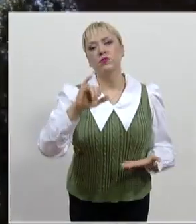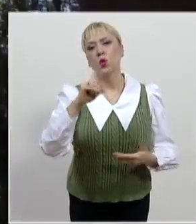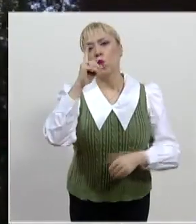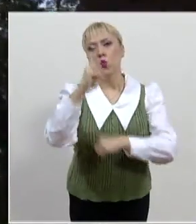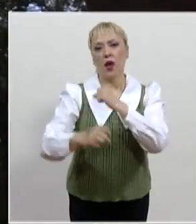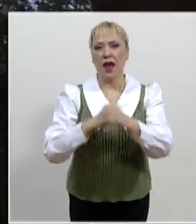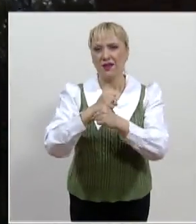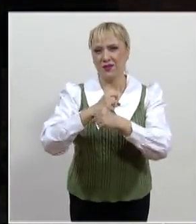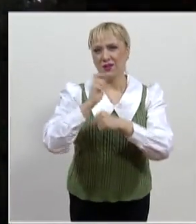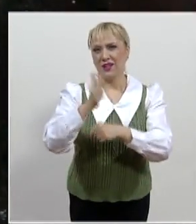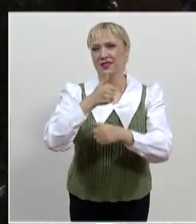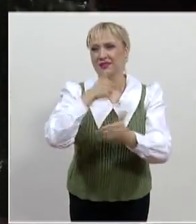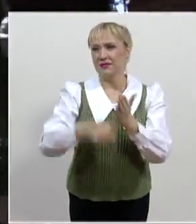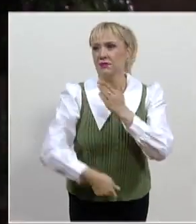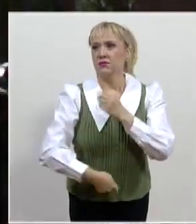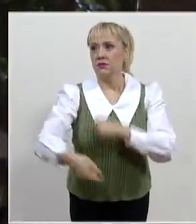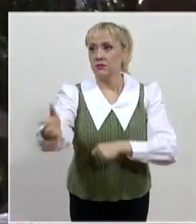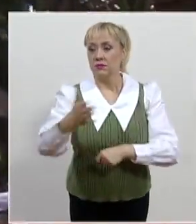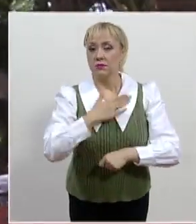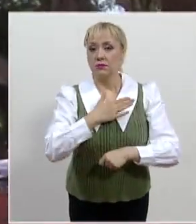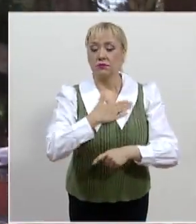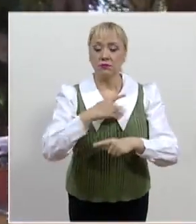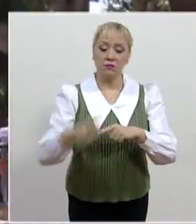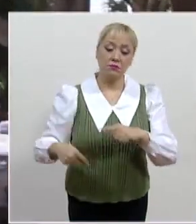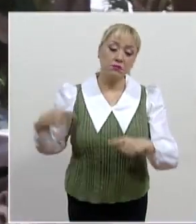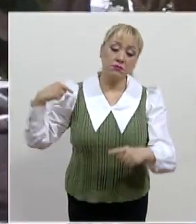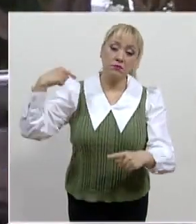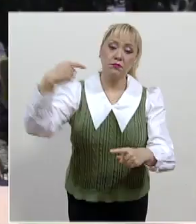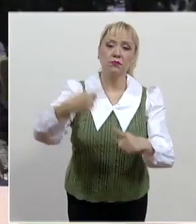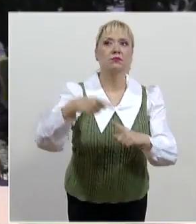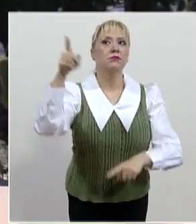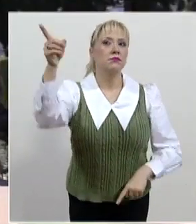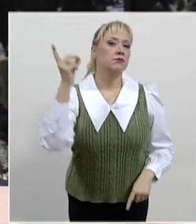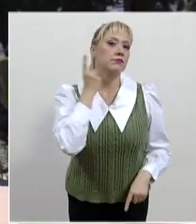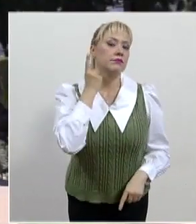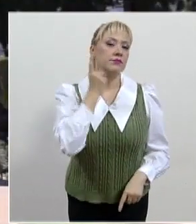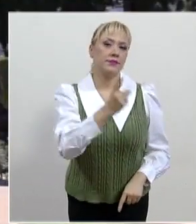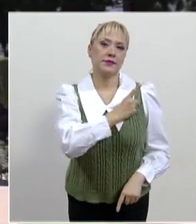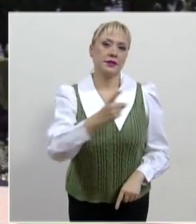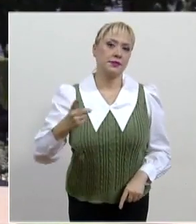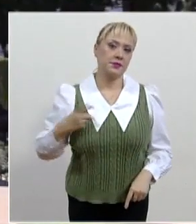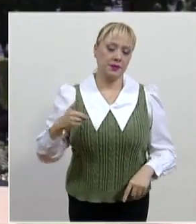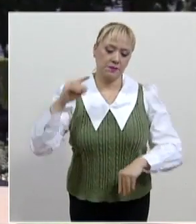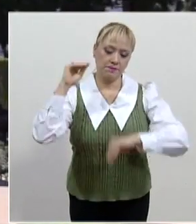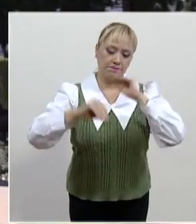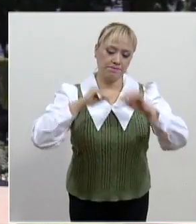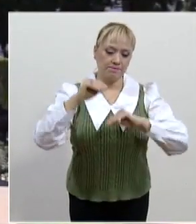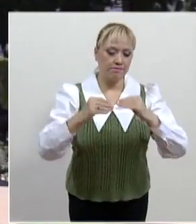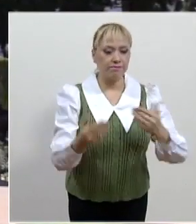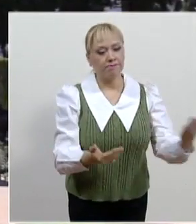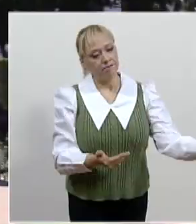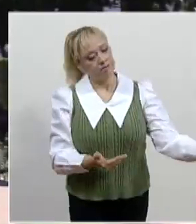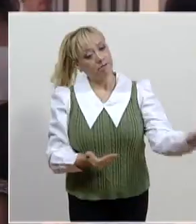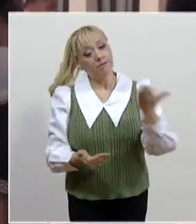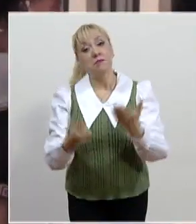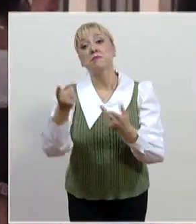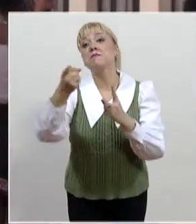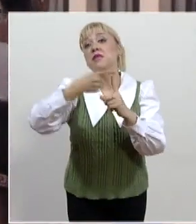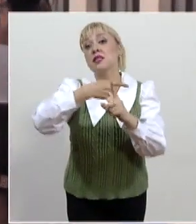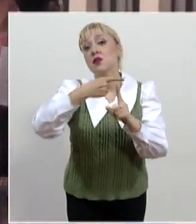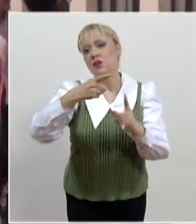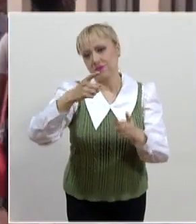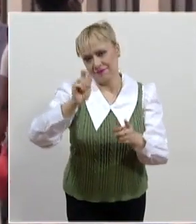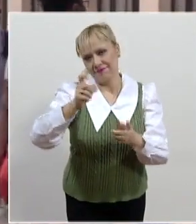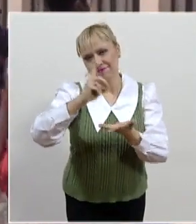de su notificación, plazo durante el cual el Congreso local deberá llevar a cabo la consulta respectiva y legislar en los términos